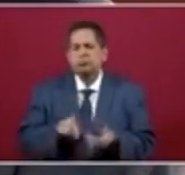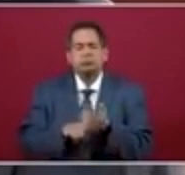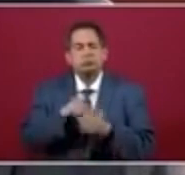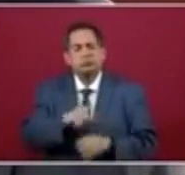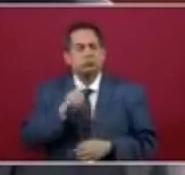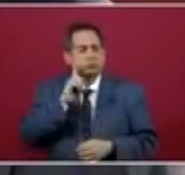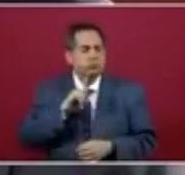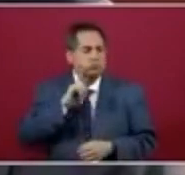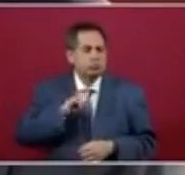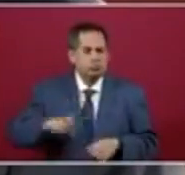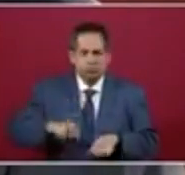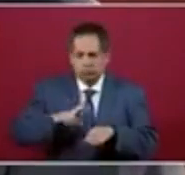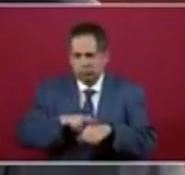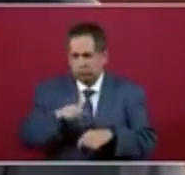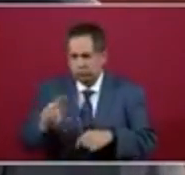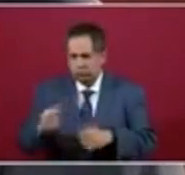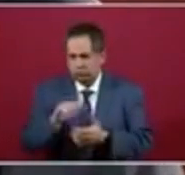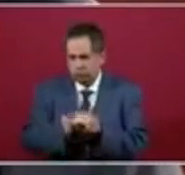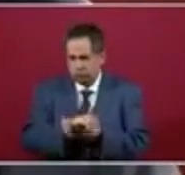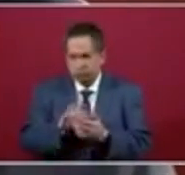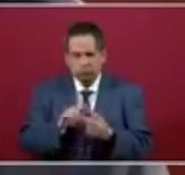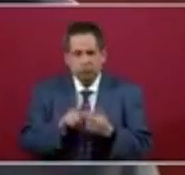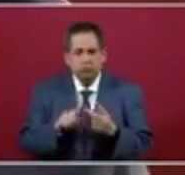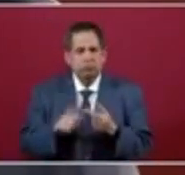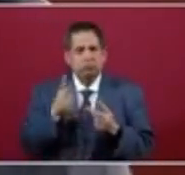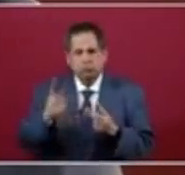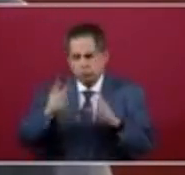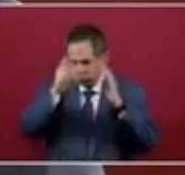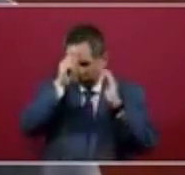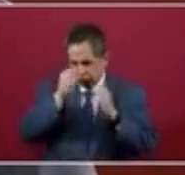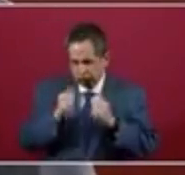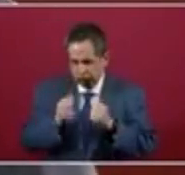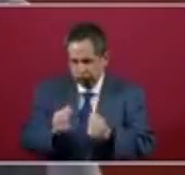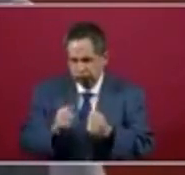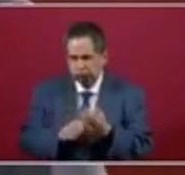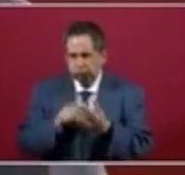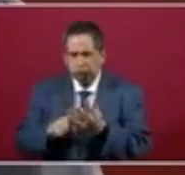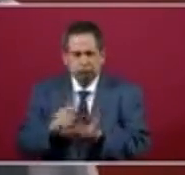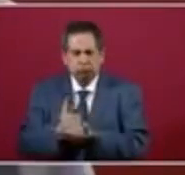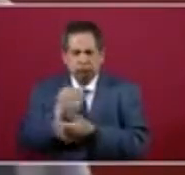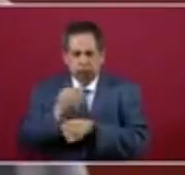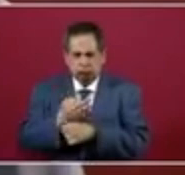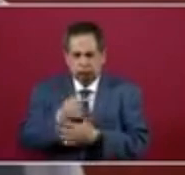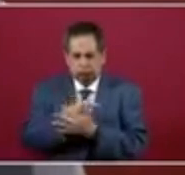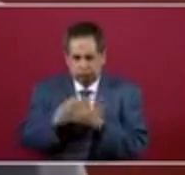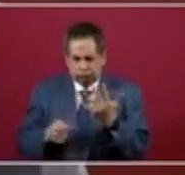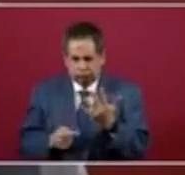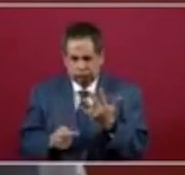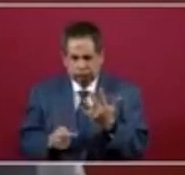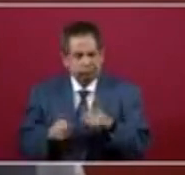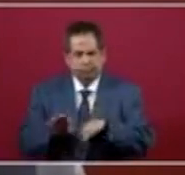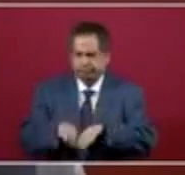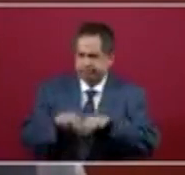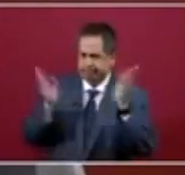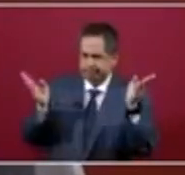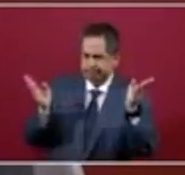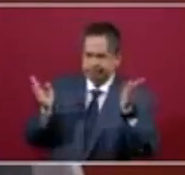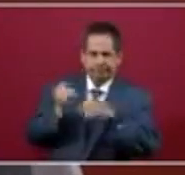esposo y dos pilotos y un ayudante, abierta la información,